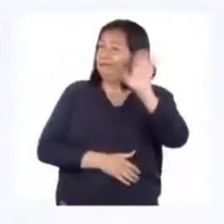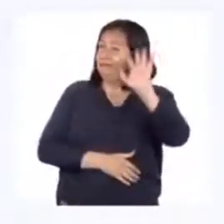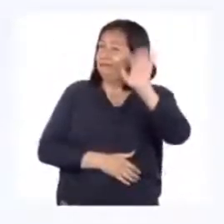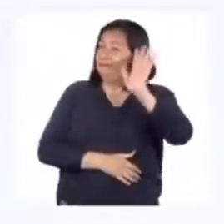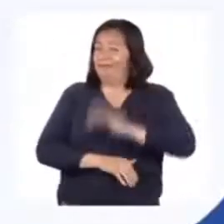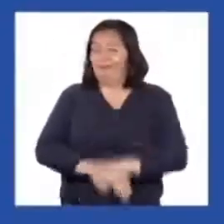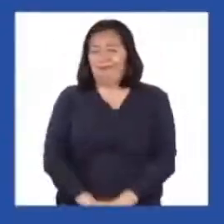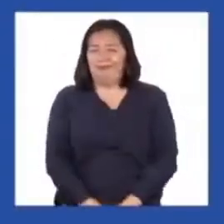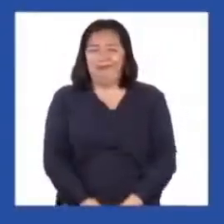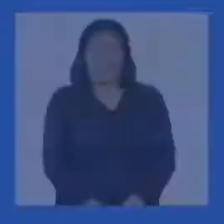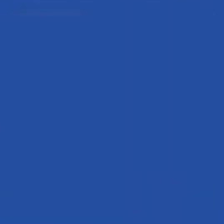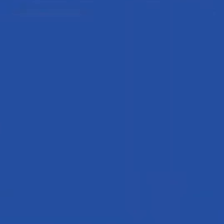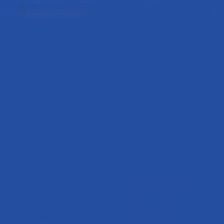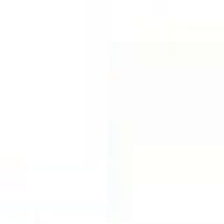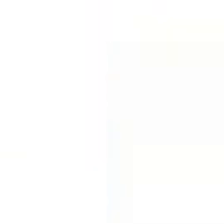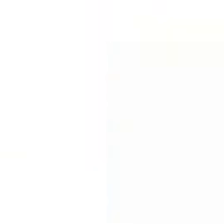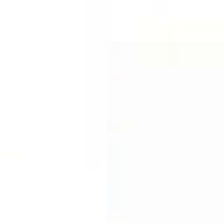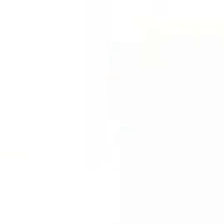chao.